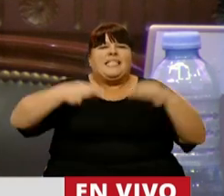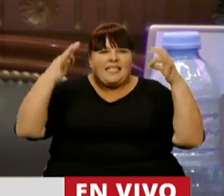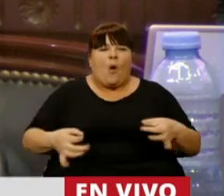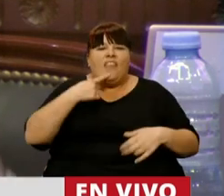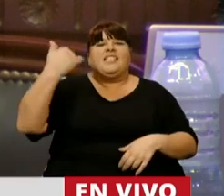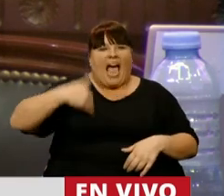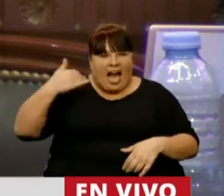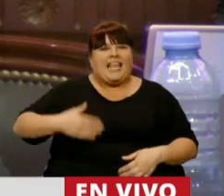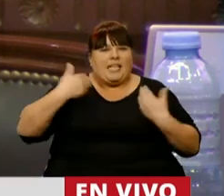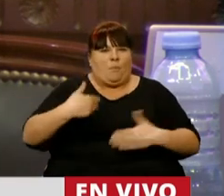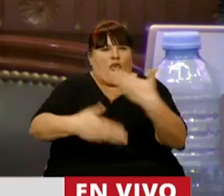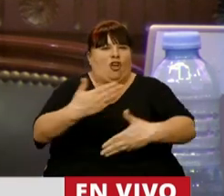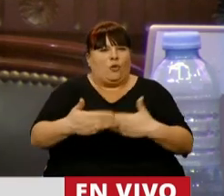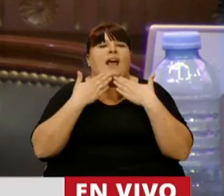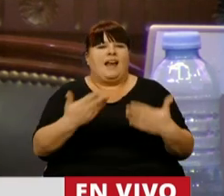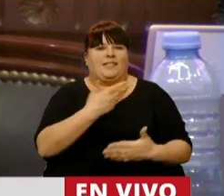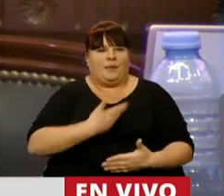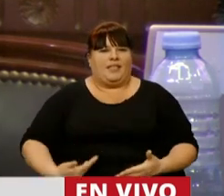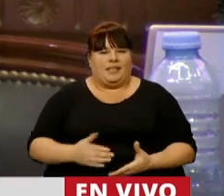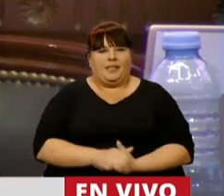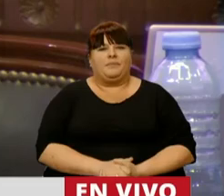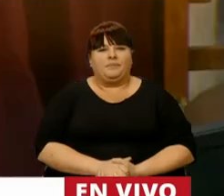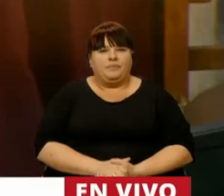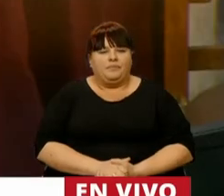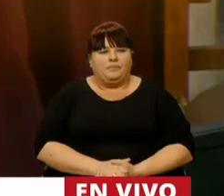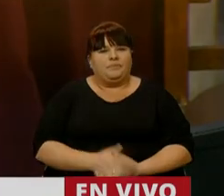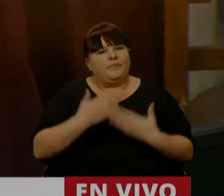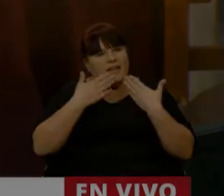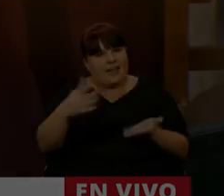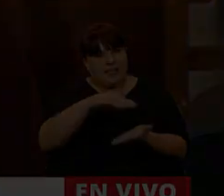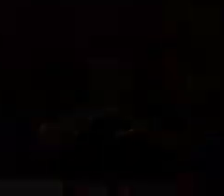decir que este país es viable. Gracias, señor presidente. Gracias, diputada.